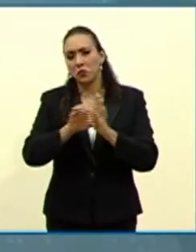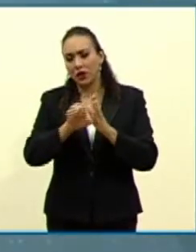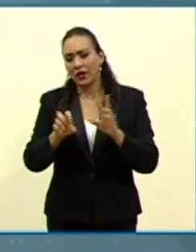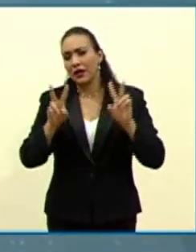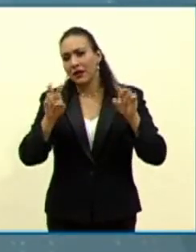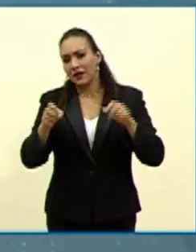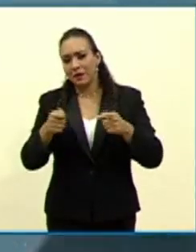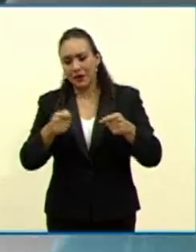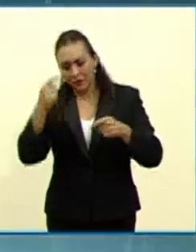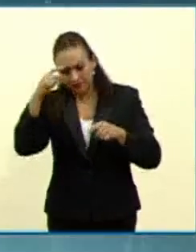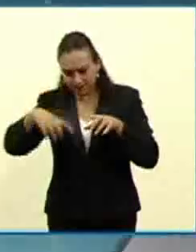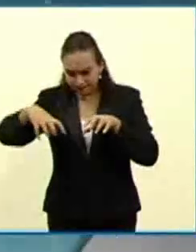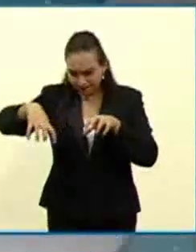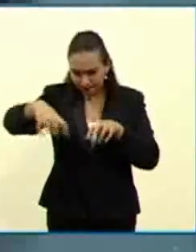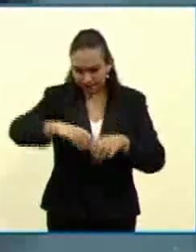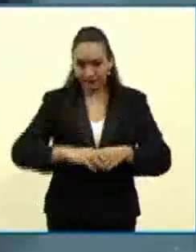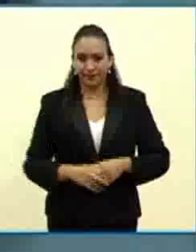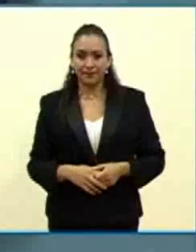los juzgados de control.